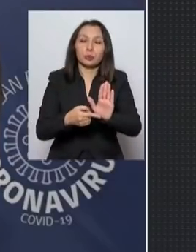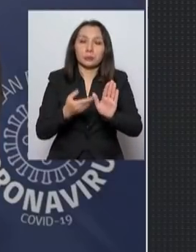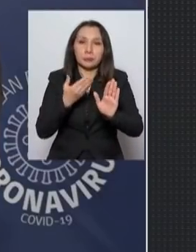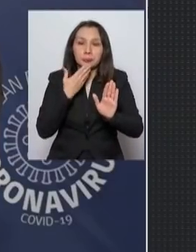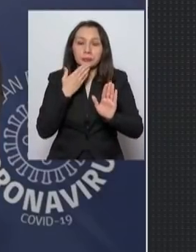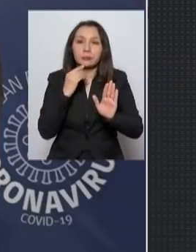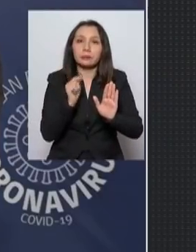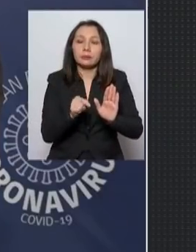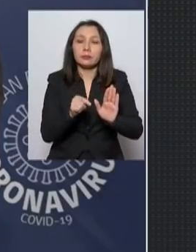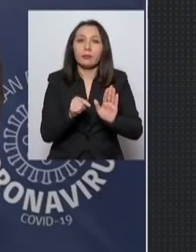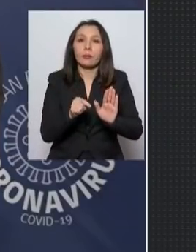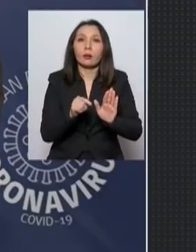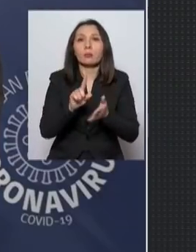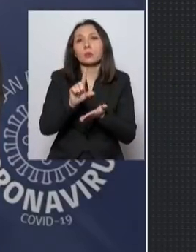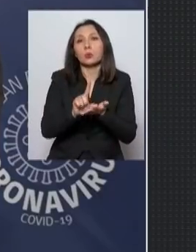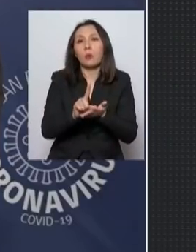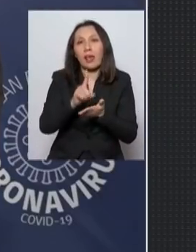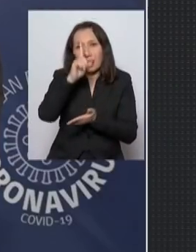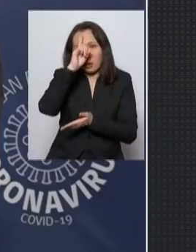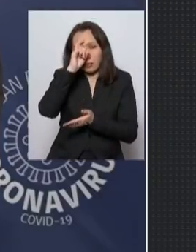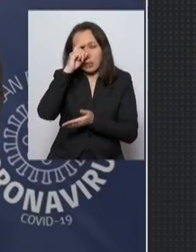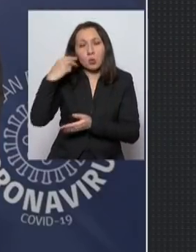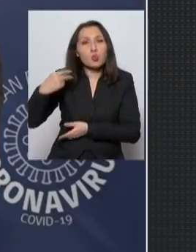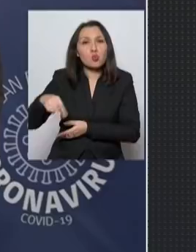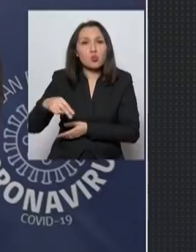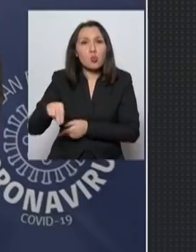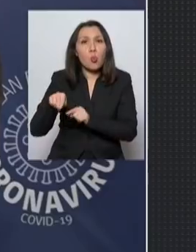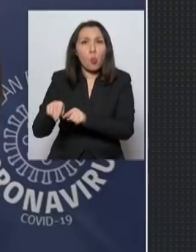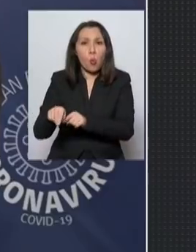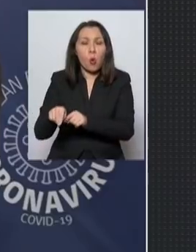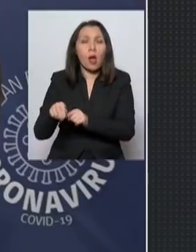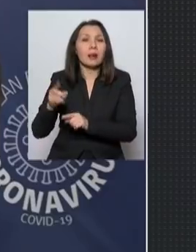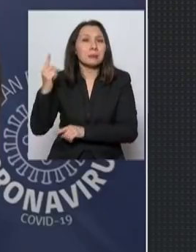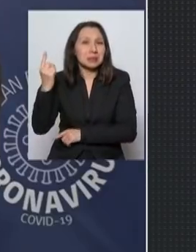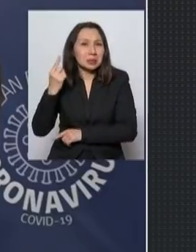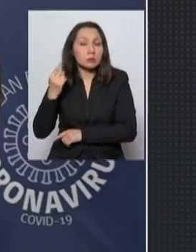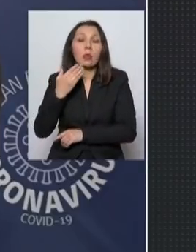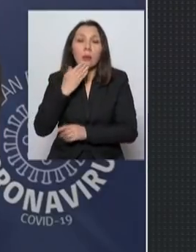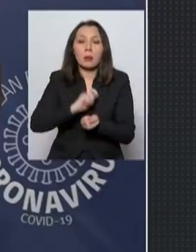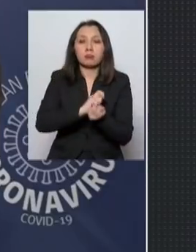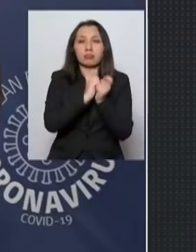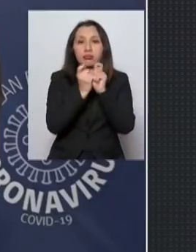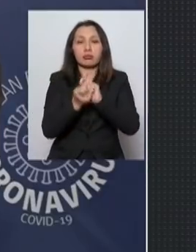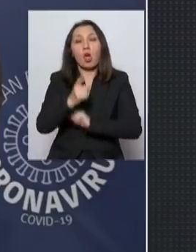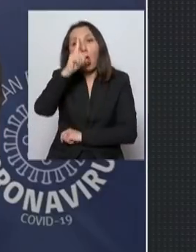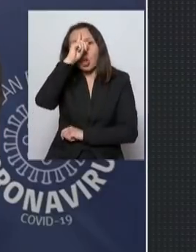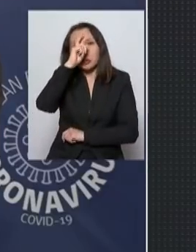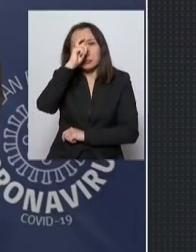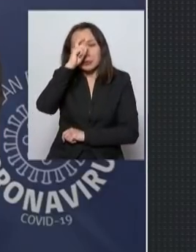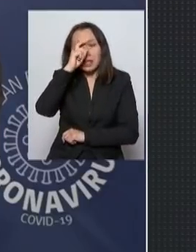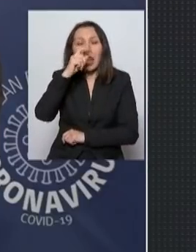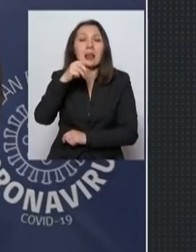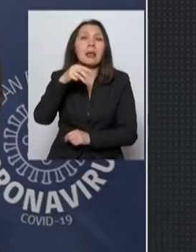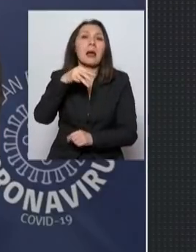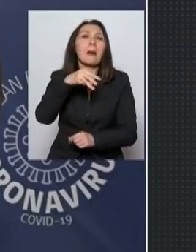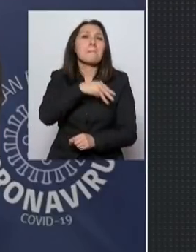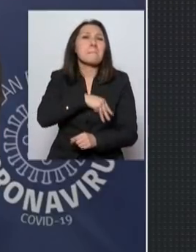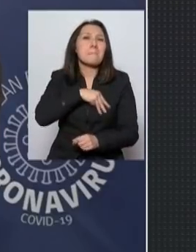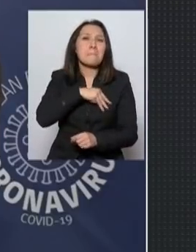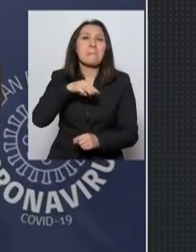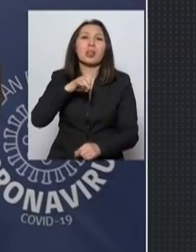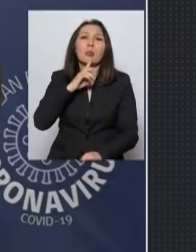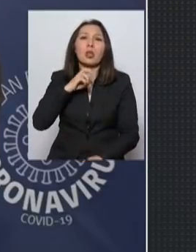en lo que se llamaba la Clínica Ñuñoa y en la reconversión del Hospital Metropolitano, antiguo